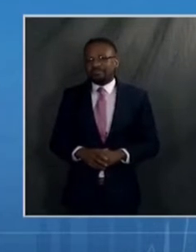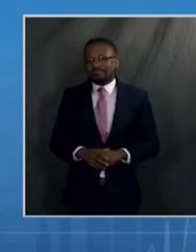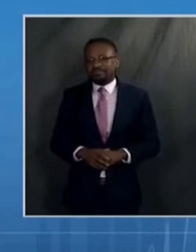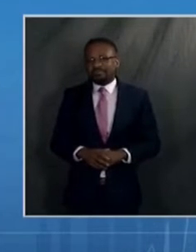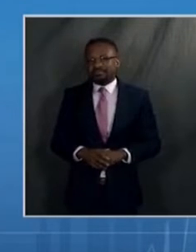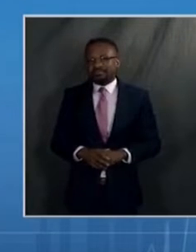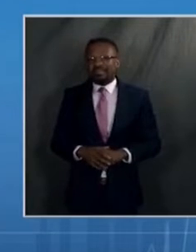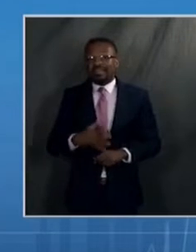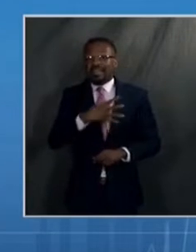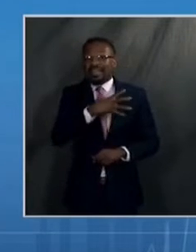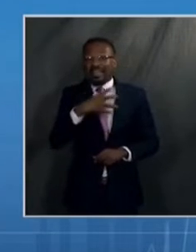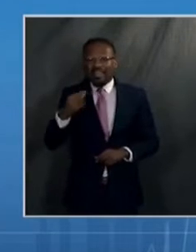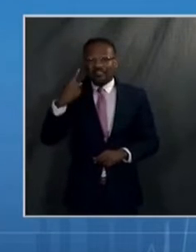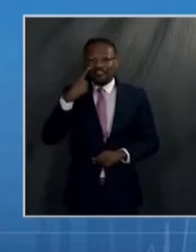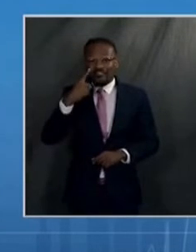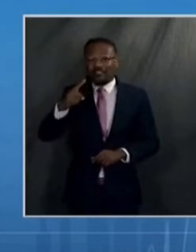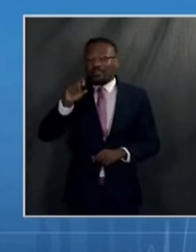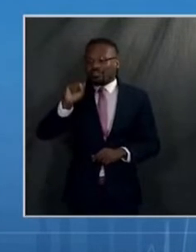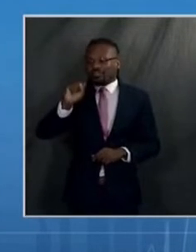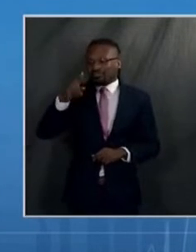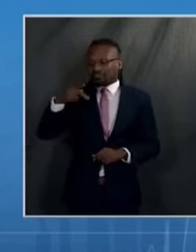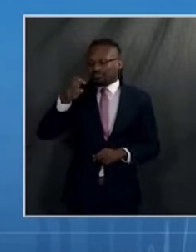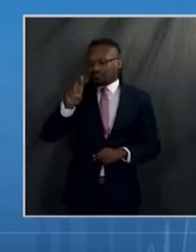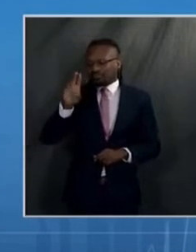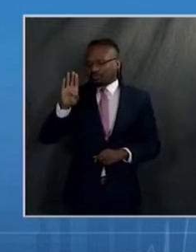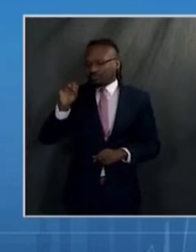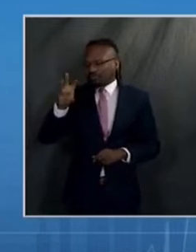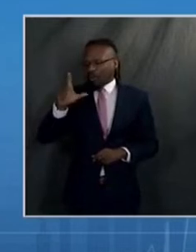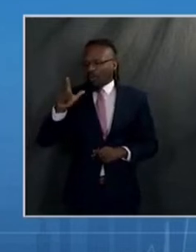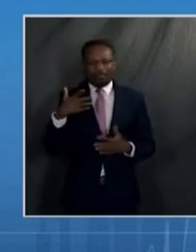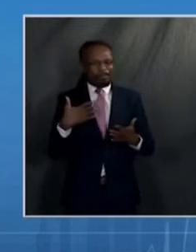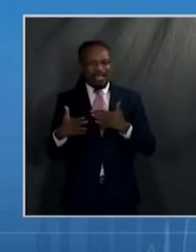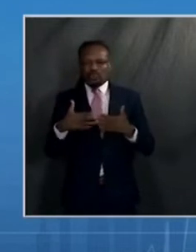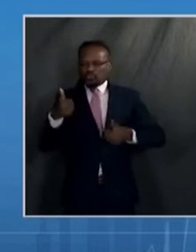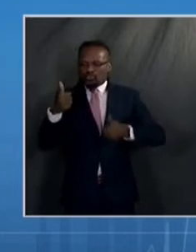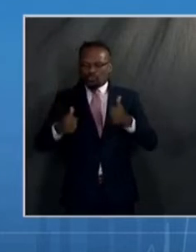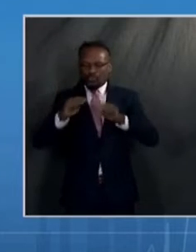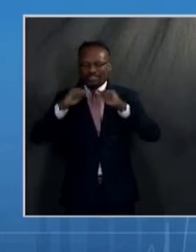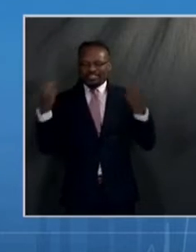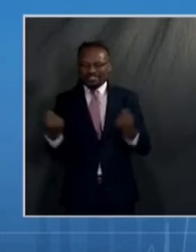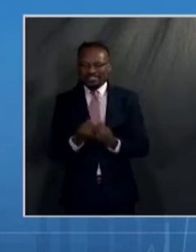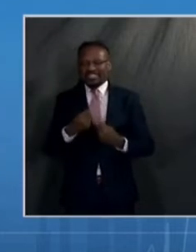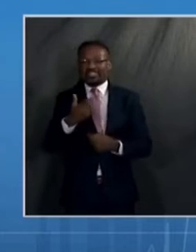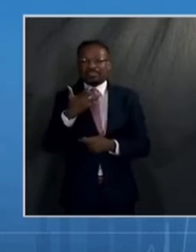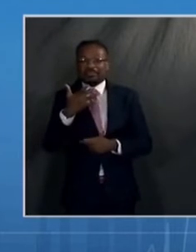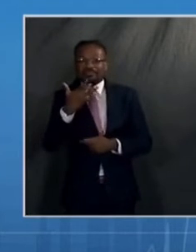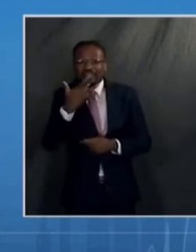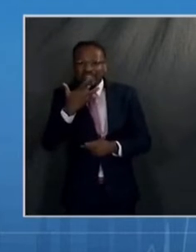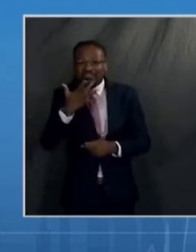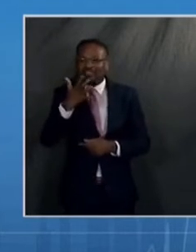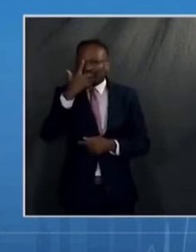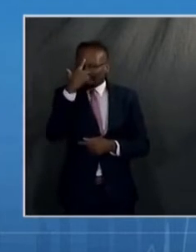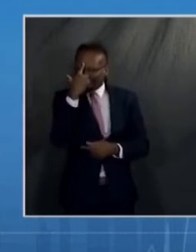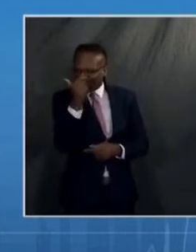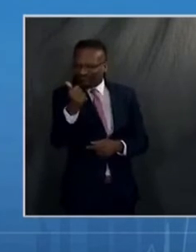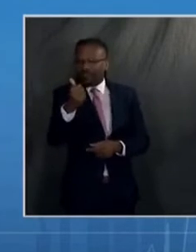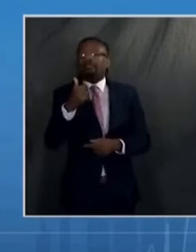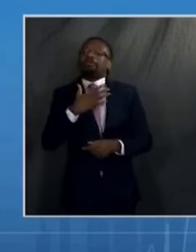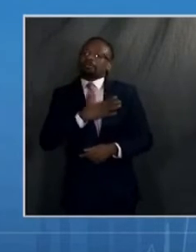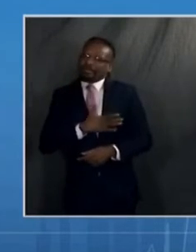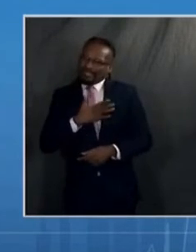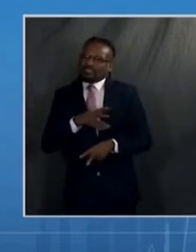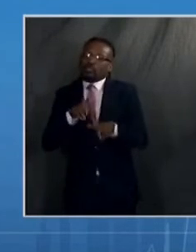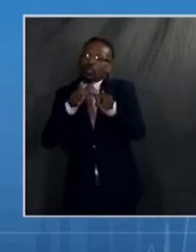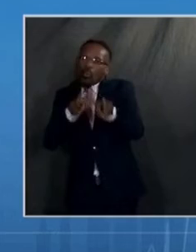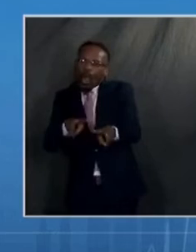esté apoyando y el comercial que sea su favorito, mire el Super Bowl, reuniéndose de manera segura, solo virtualmente, con las personas con las que